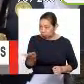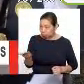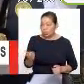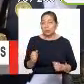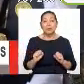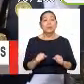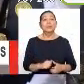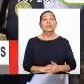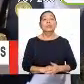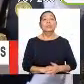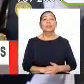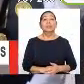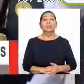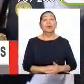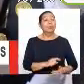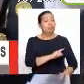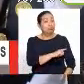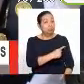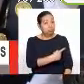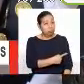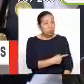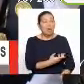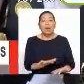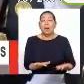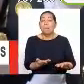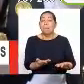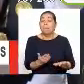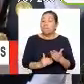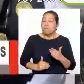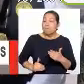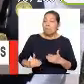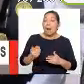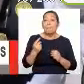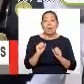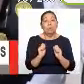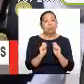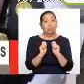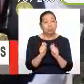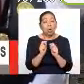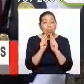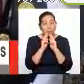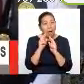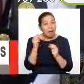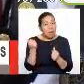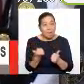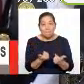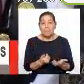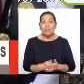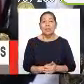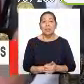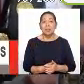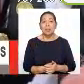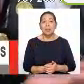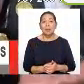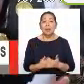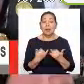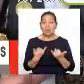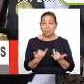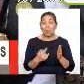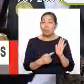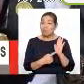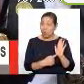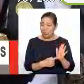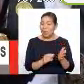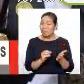alrededor, que hacen los esfuerzos sobrenaturales para dar respuestas efectivas al país. Y esto es una